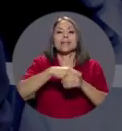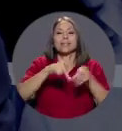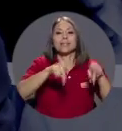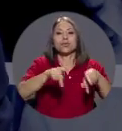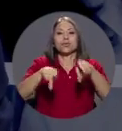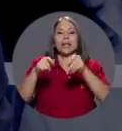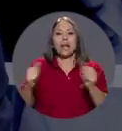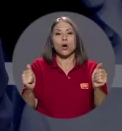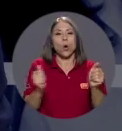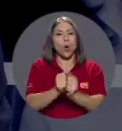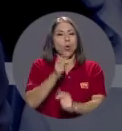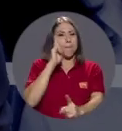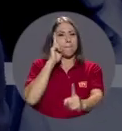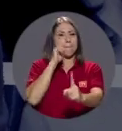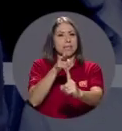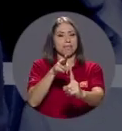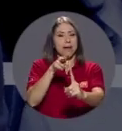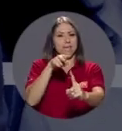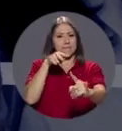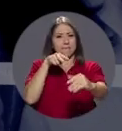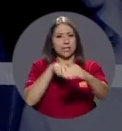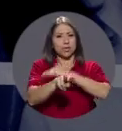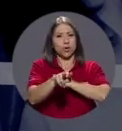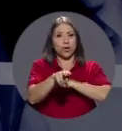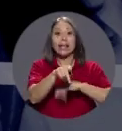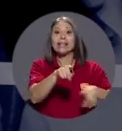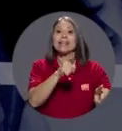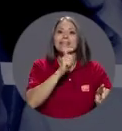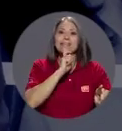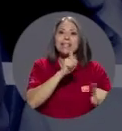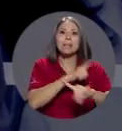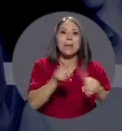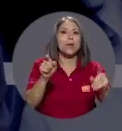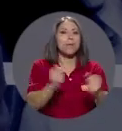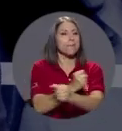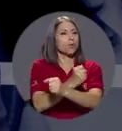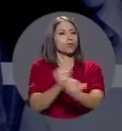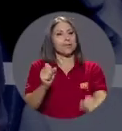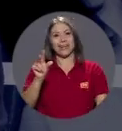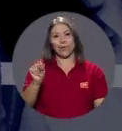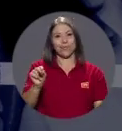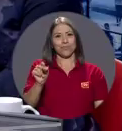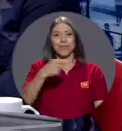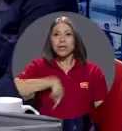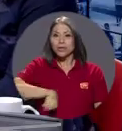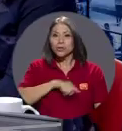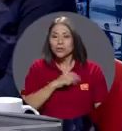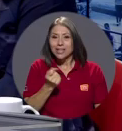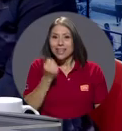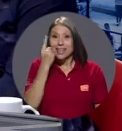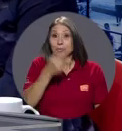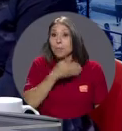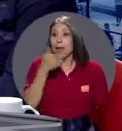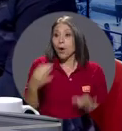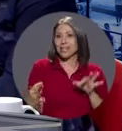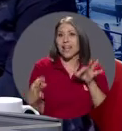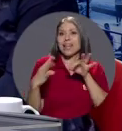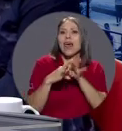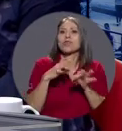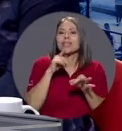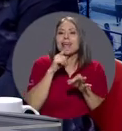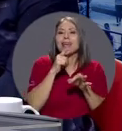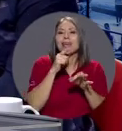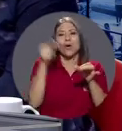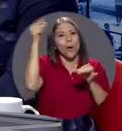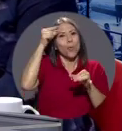una misma visión. Eso es difícil, no imposible. Ahí nosotros hemos entendido que nuestros mejores